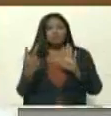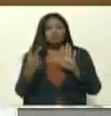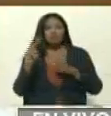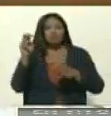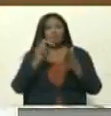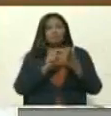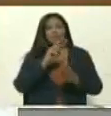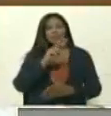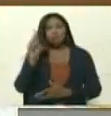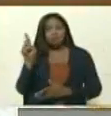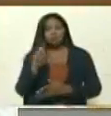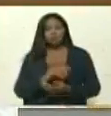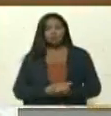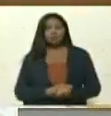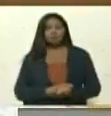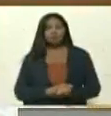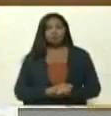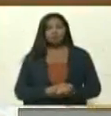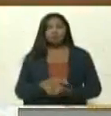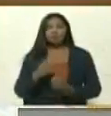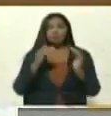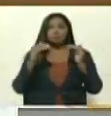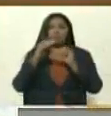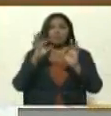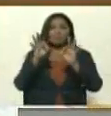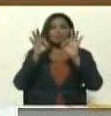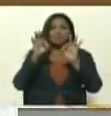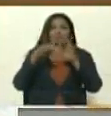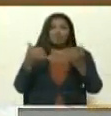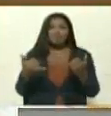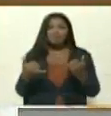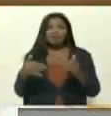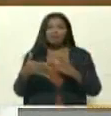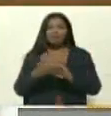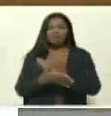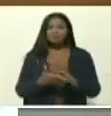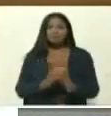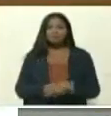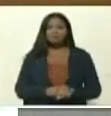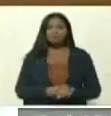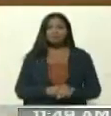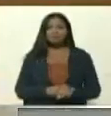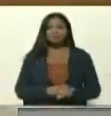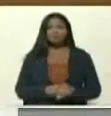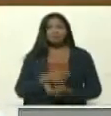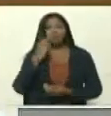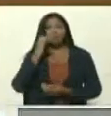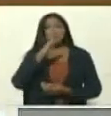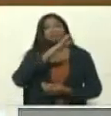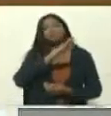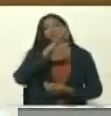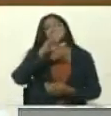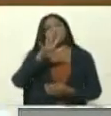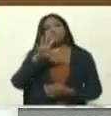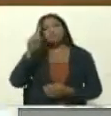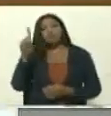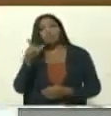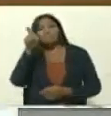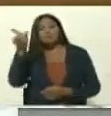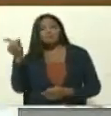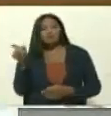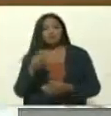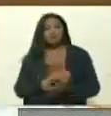2017-2021, el título de especialista se le otorgó a 451